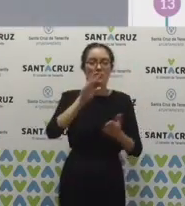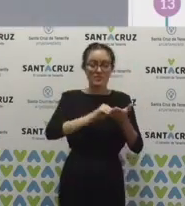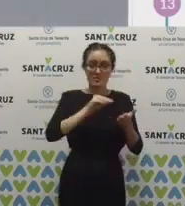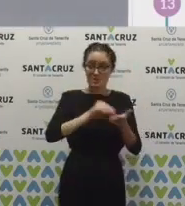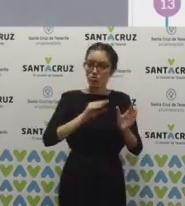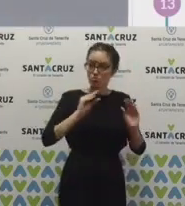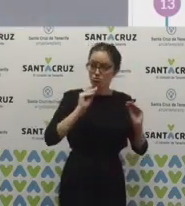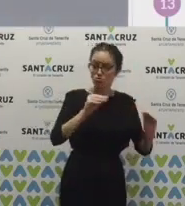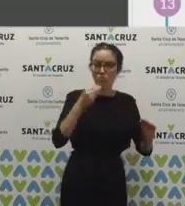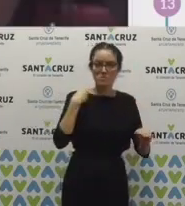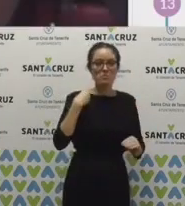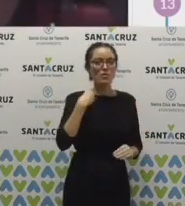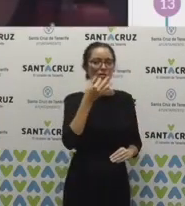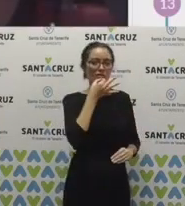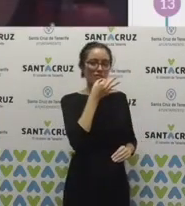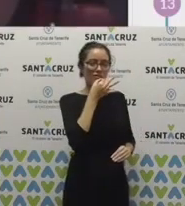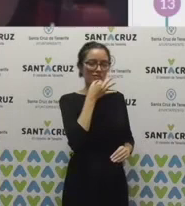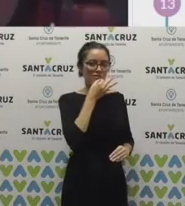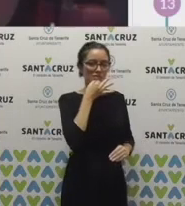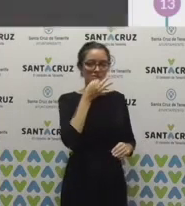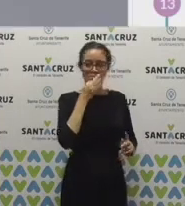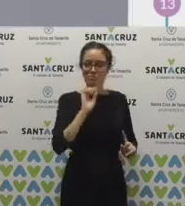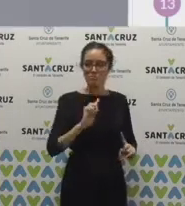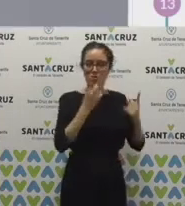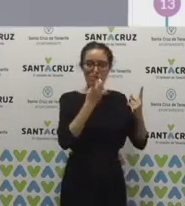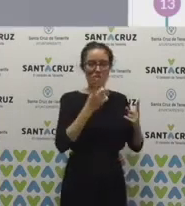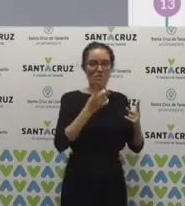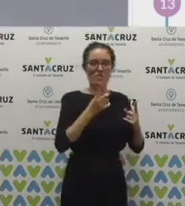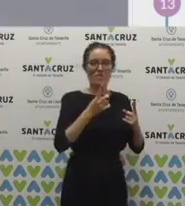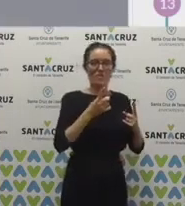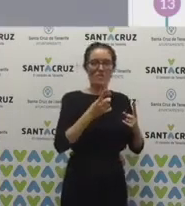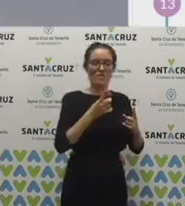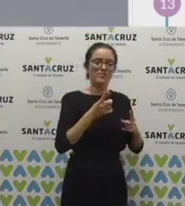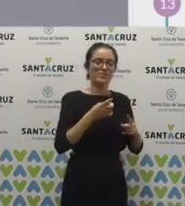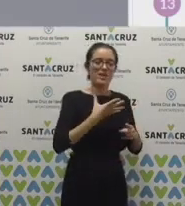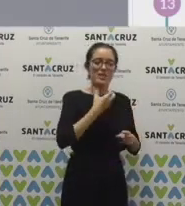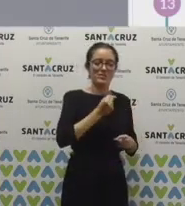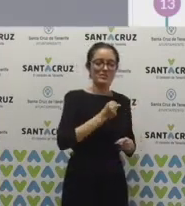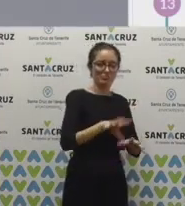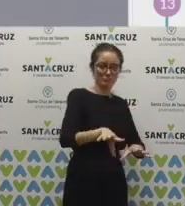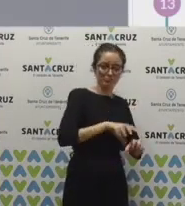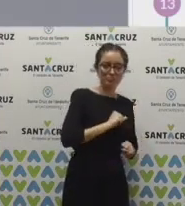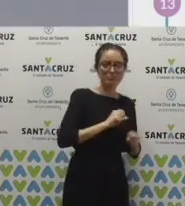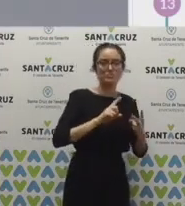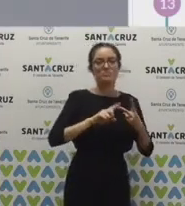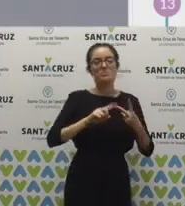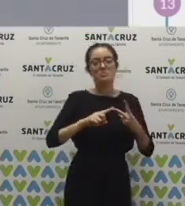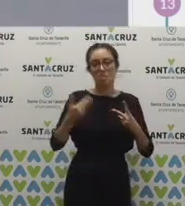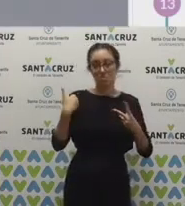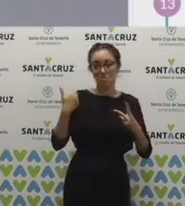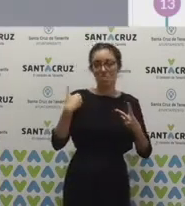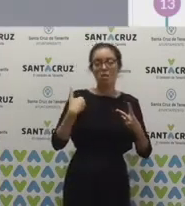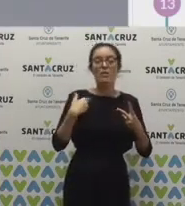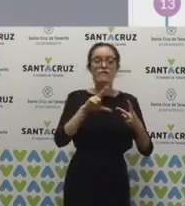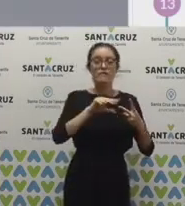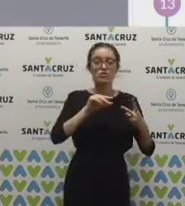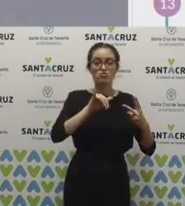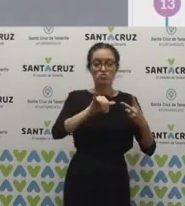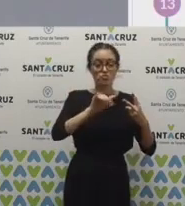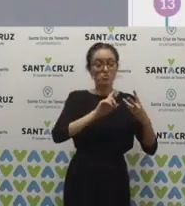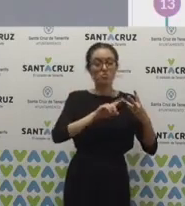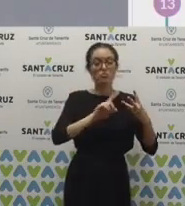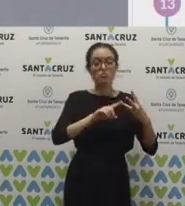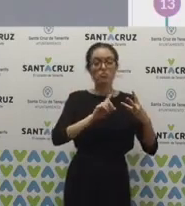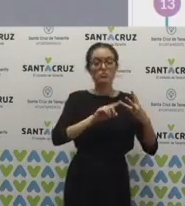efectivamente en su discurso de intervención hace un momento se corta también un trozo del vídeo de youtube y el del pleno de abril